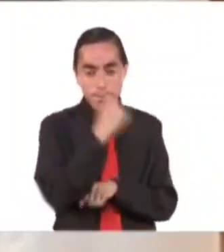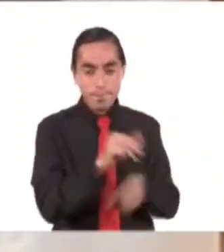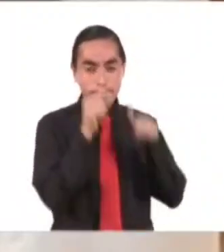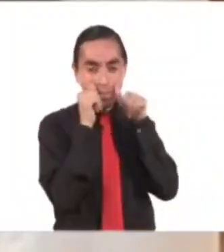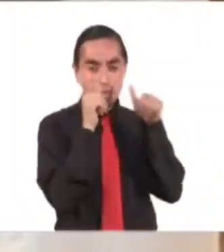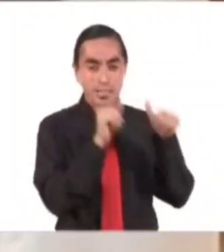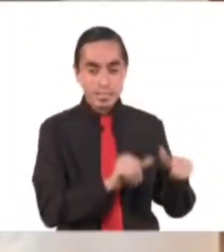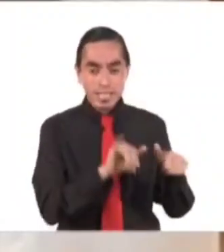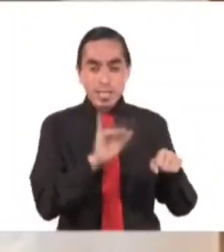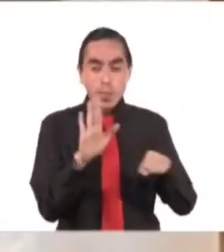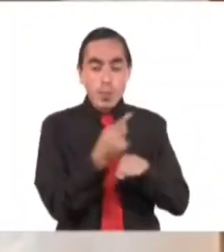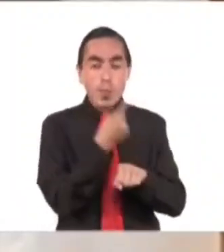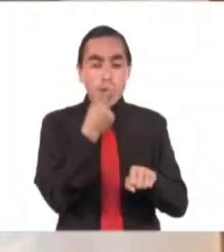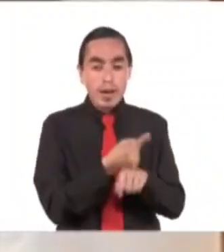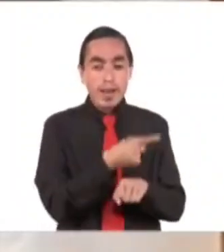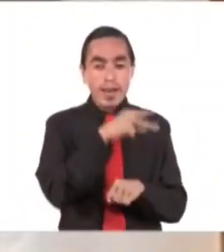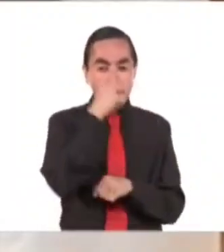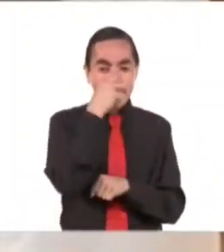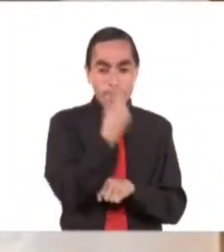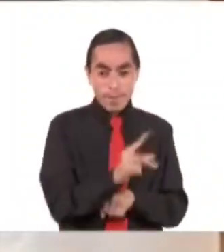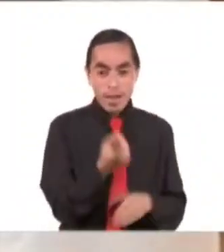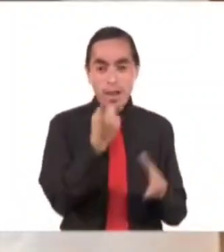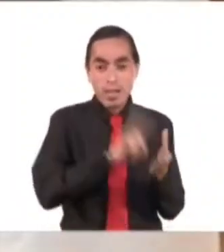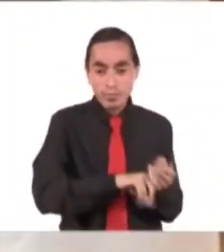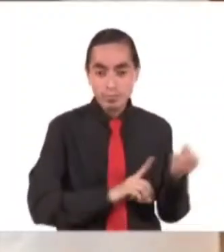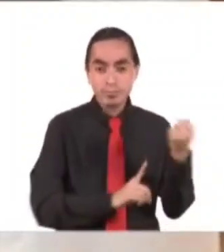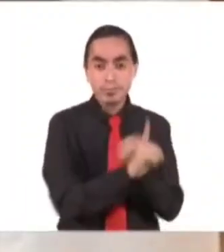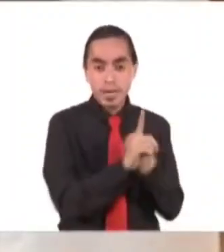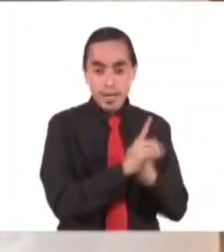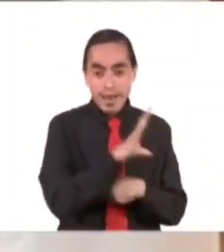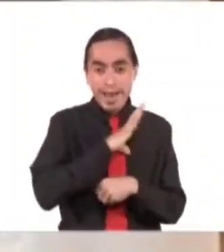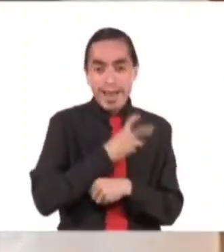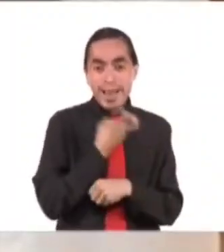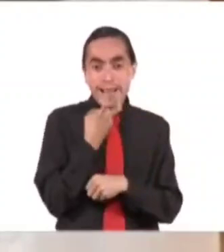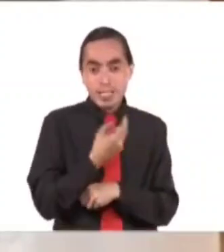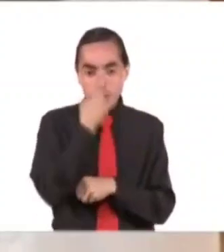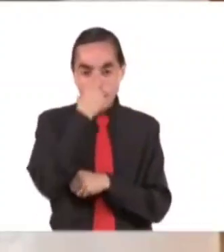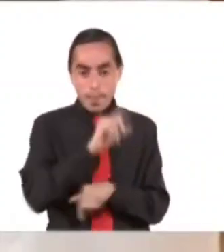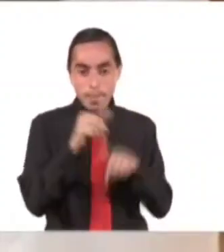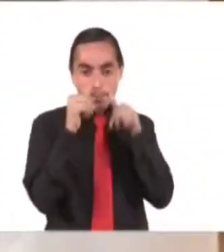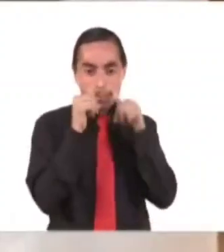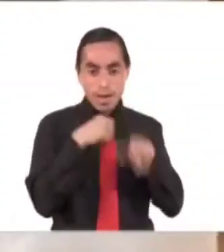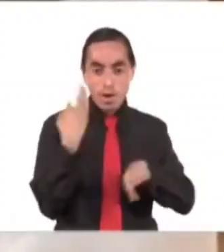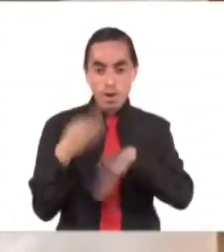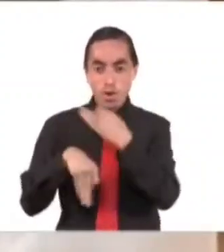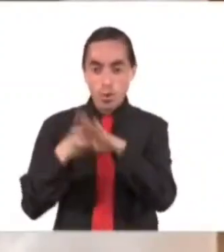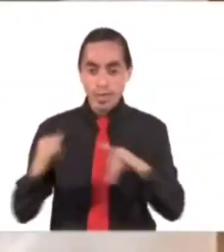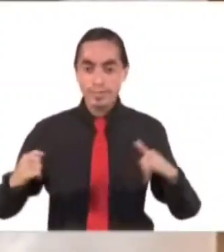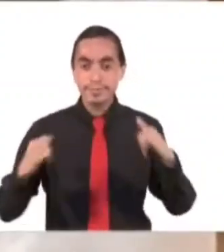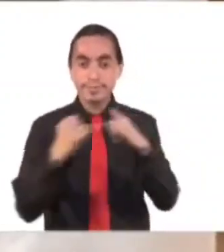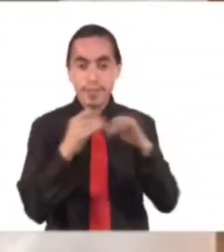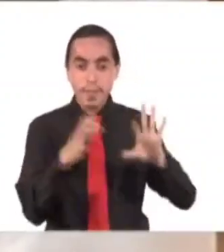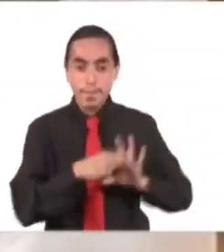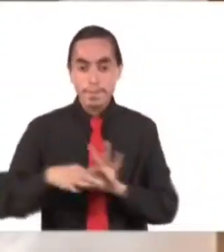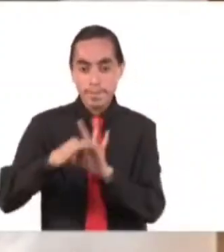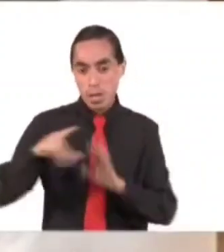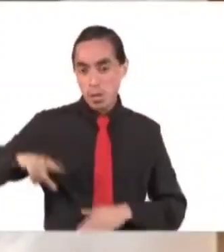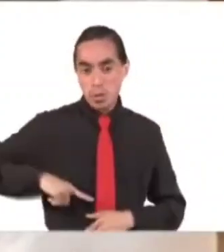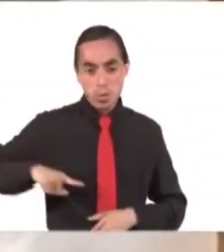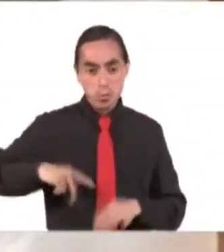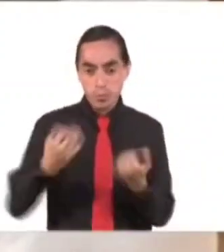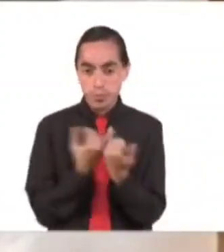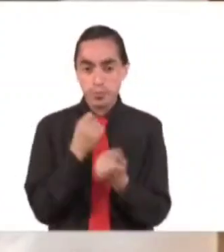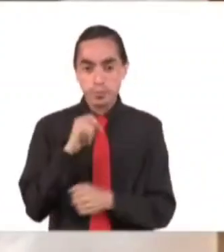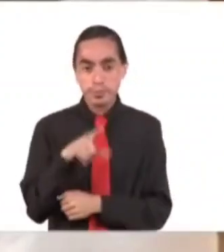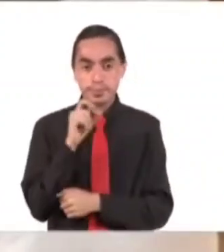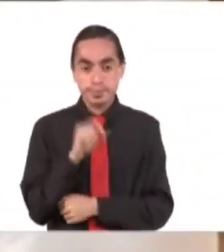los grandes problemas que tiene nuestro país. Todas las instituciones, en colaboración directamente con el gobierno, en este